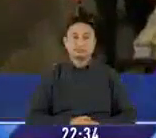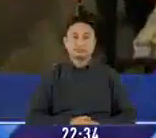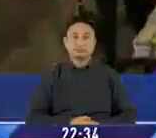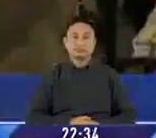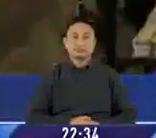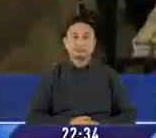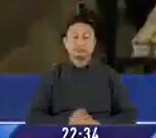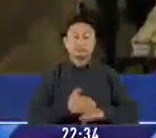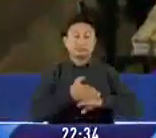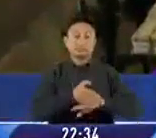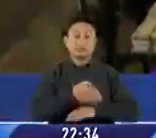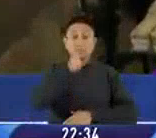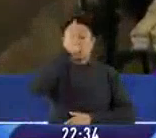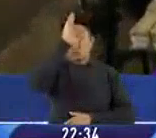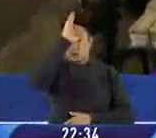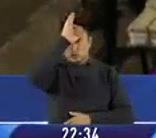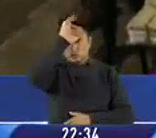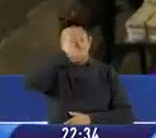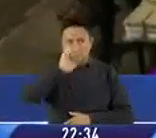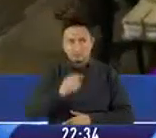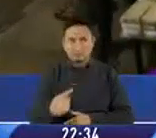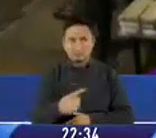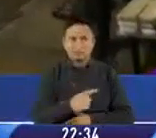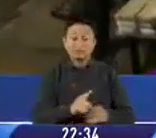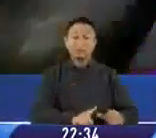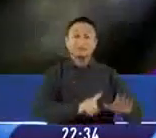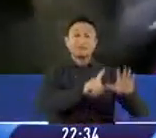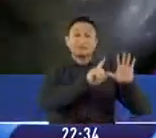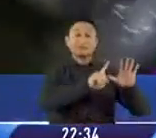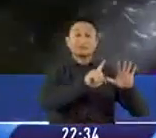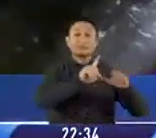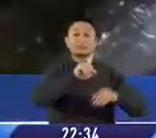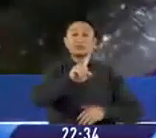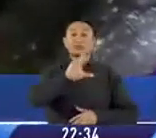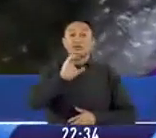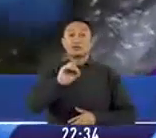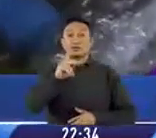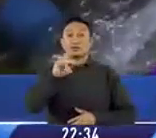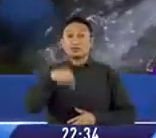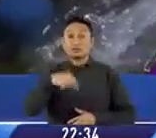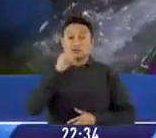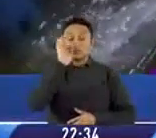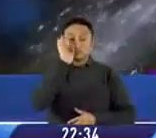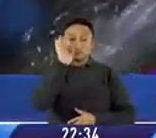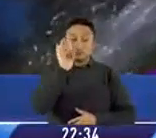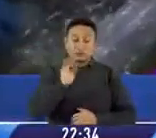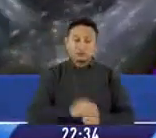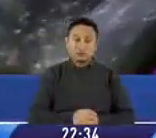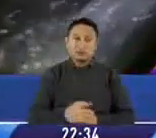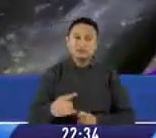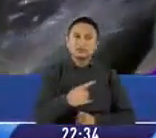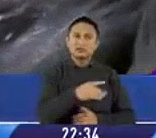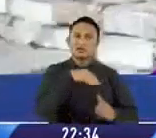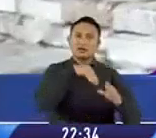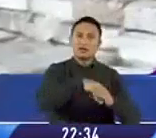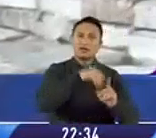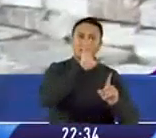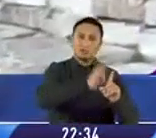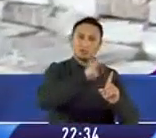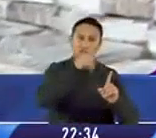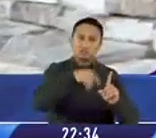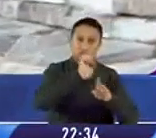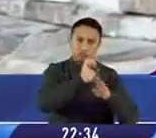Más adelante en Turquía se detectaron 610 kilogramos de cocaína en cajas de banano